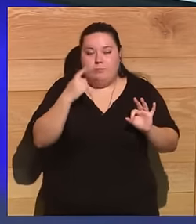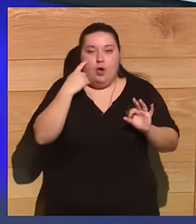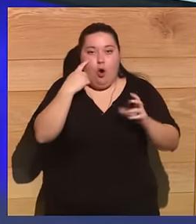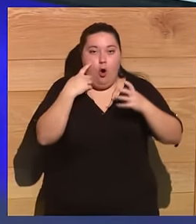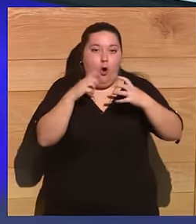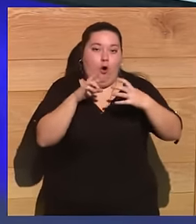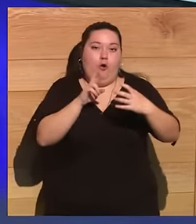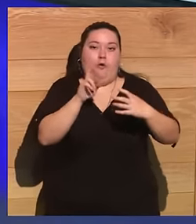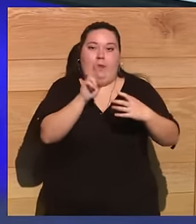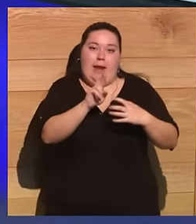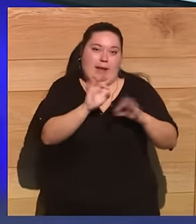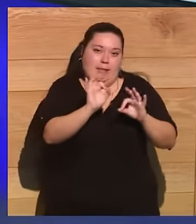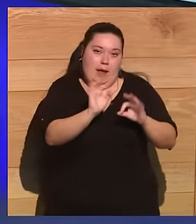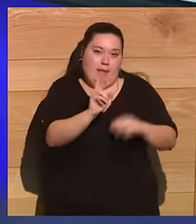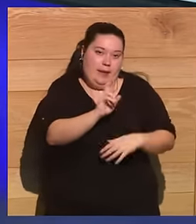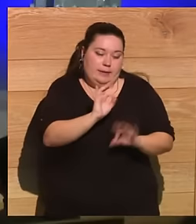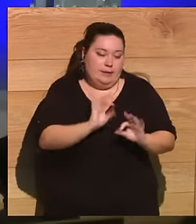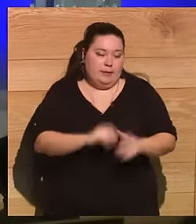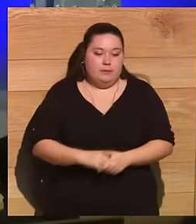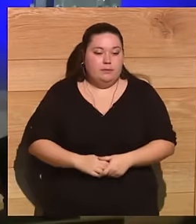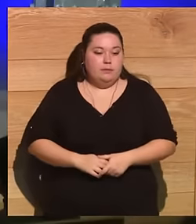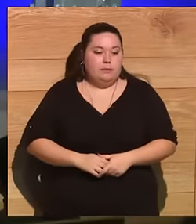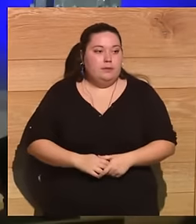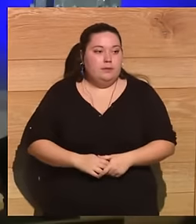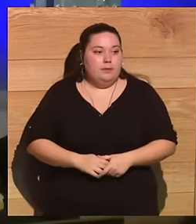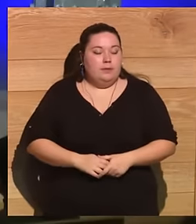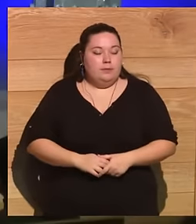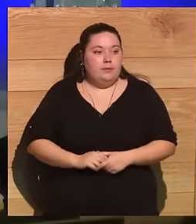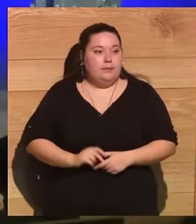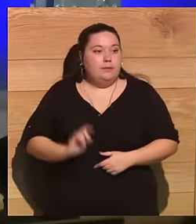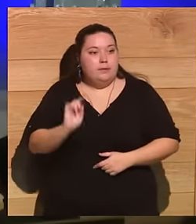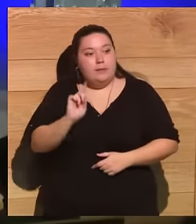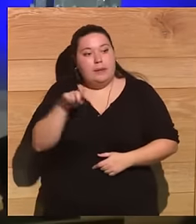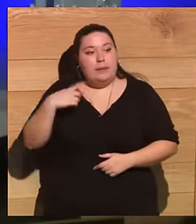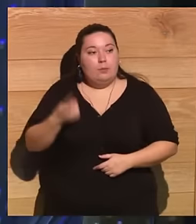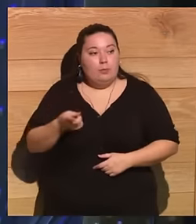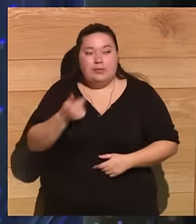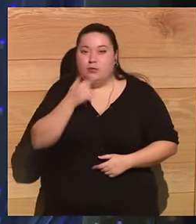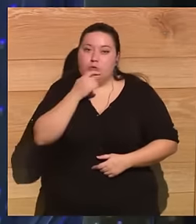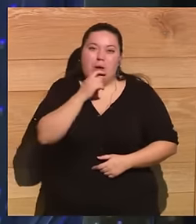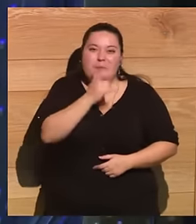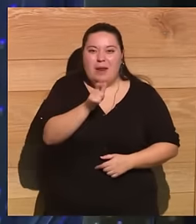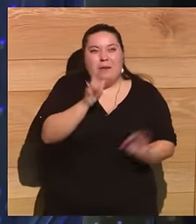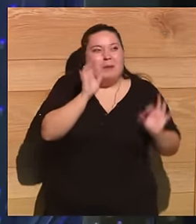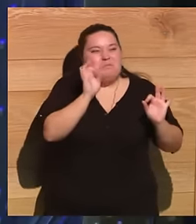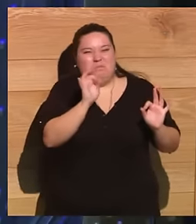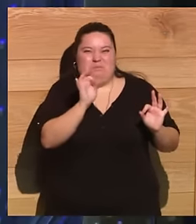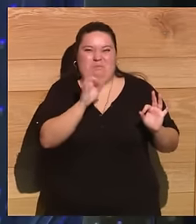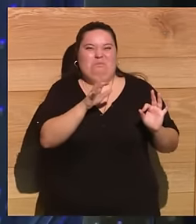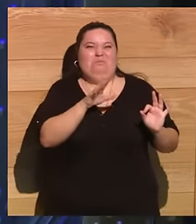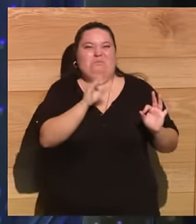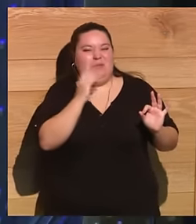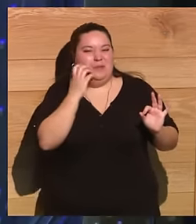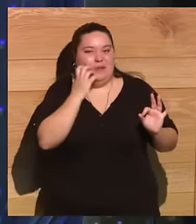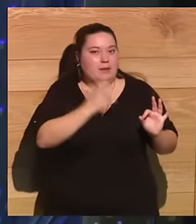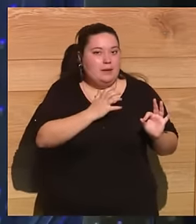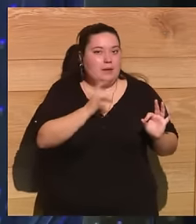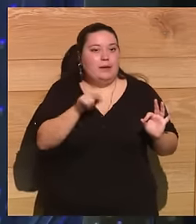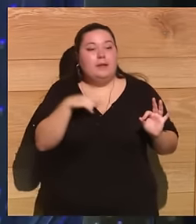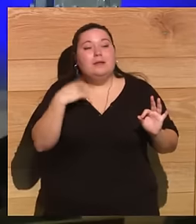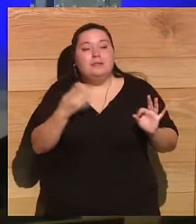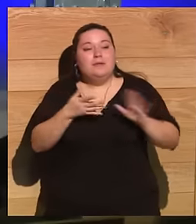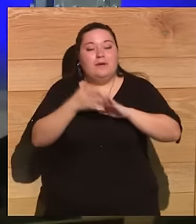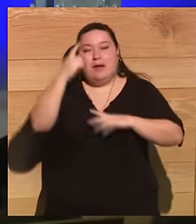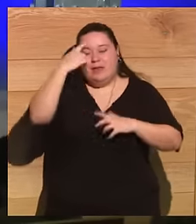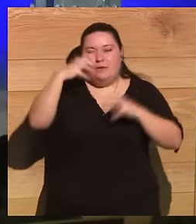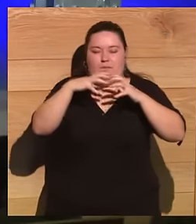retina, pero cuando pasamos hacia la parte frontal, el cerebro va descubriendo que esta no es una palabra viable. El cerebro ha internalizado las